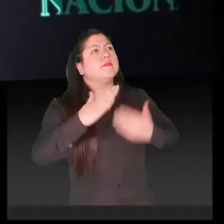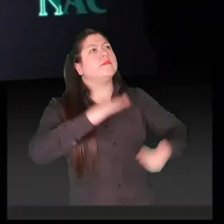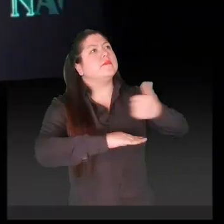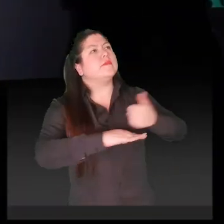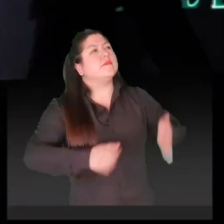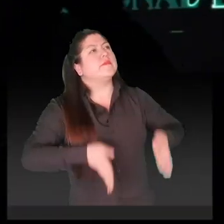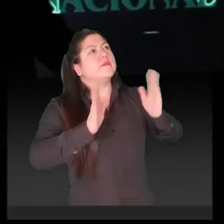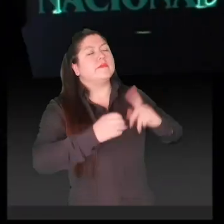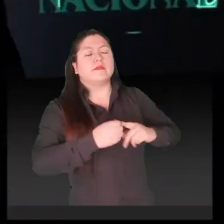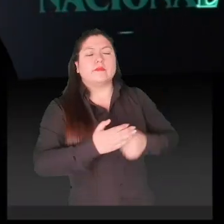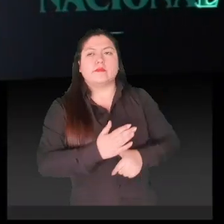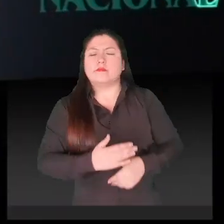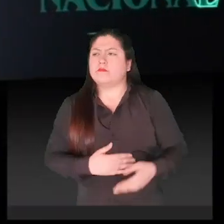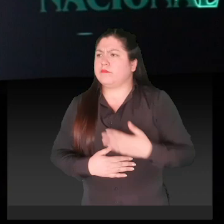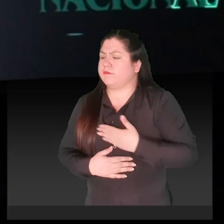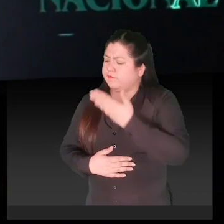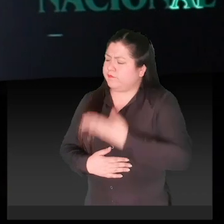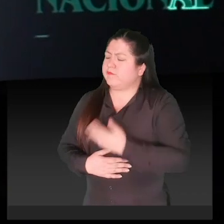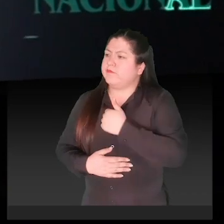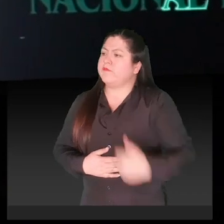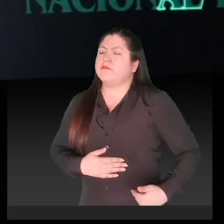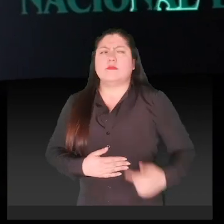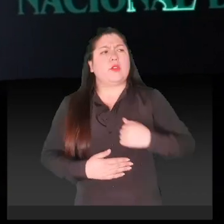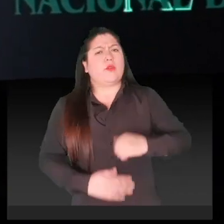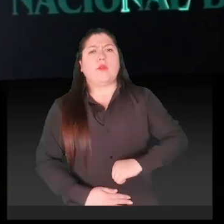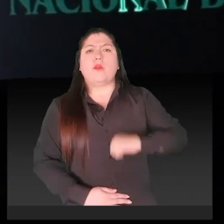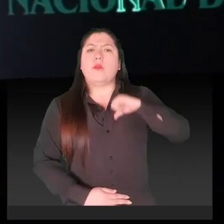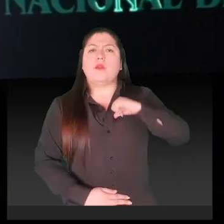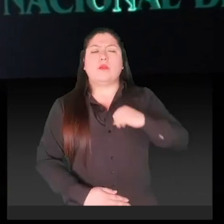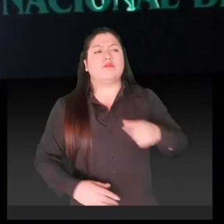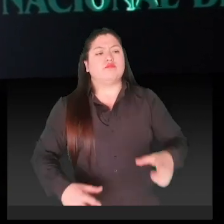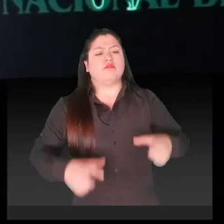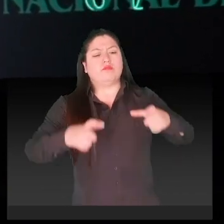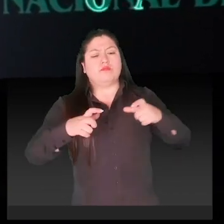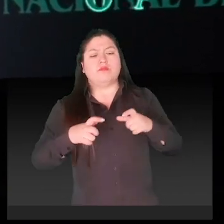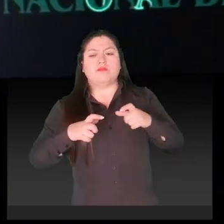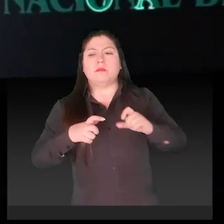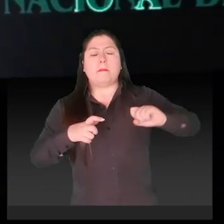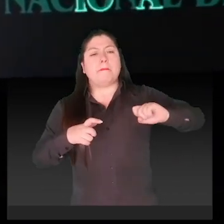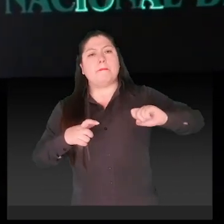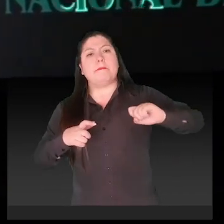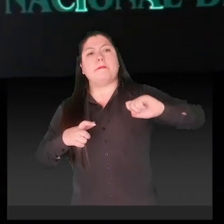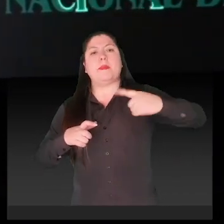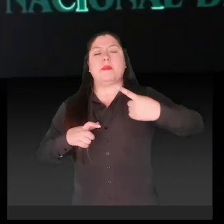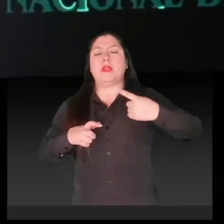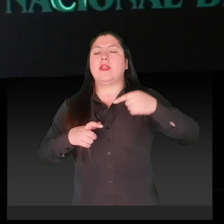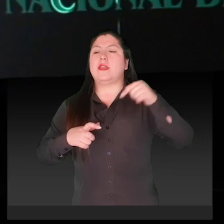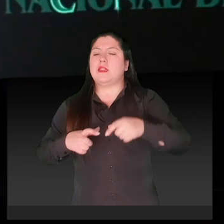Muchísimas gracias, registrador. Presidente. Con muchísimo orgullo recibo la